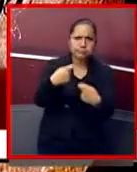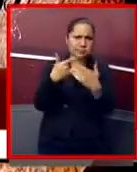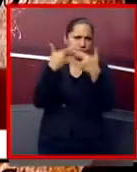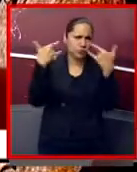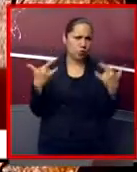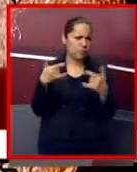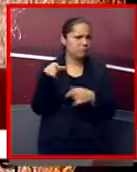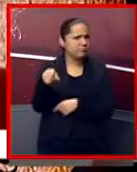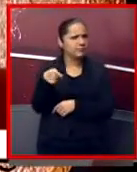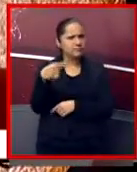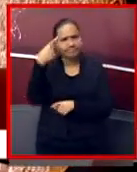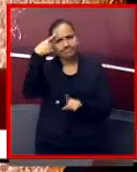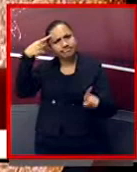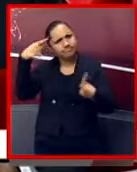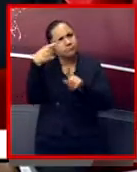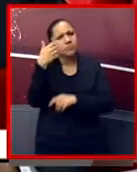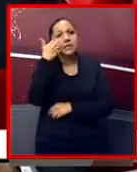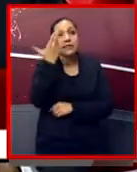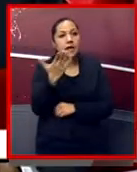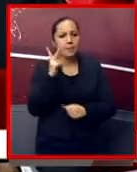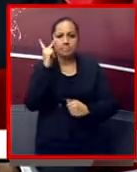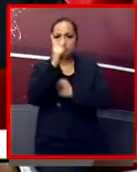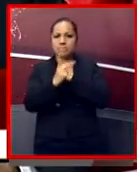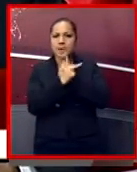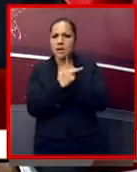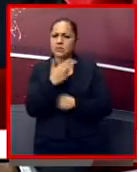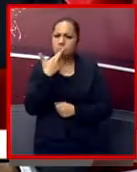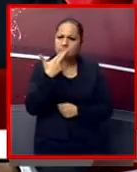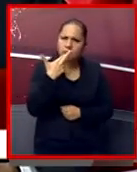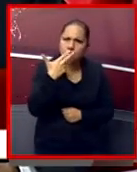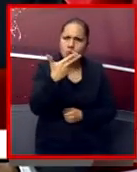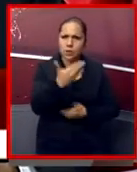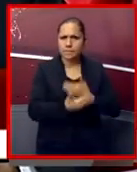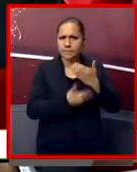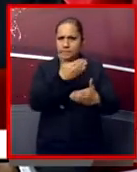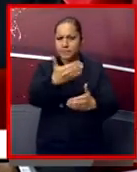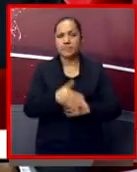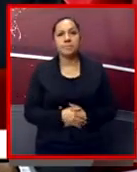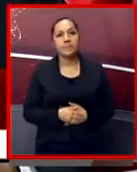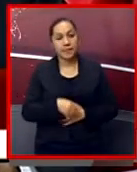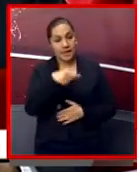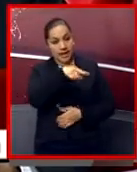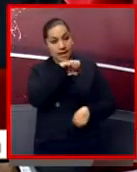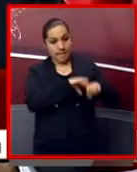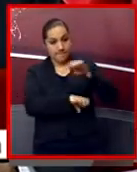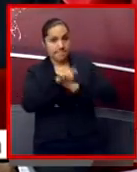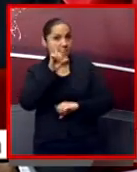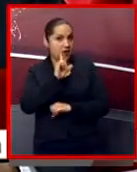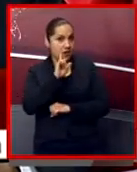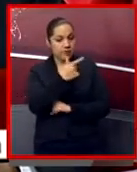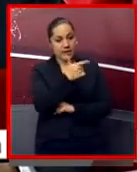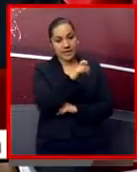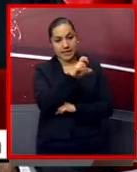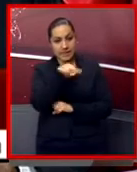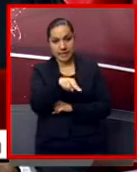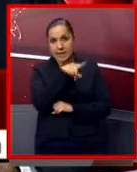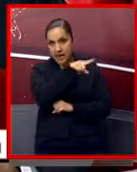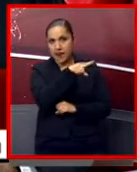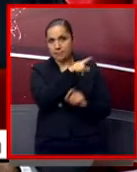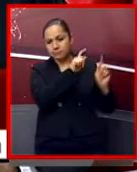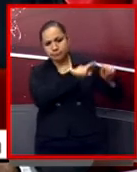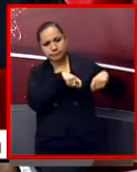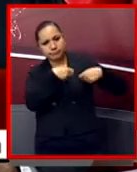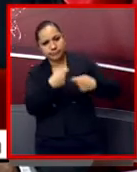posibilidad de un país mejor. El legado de la embajadora Green, el legado que nos deja a